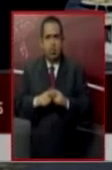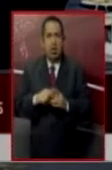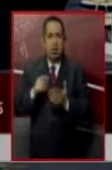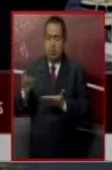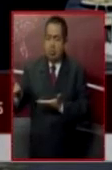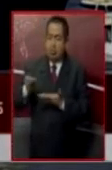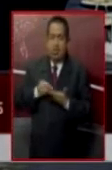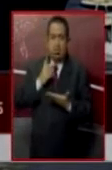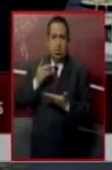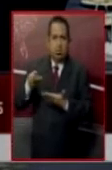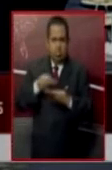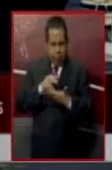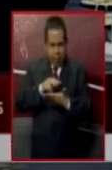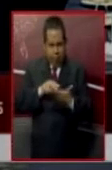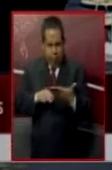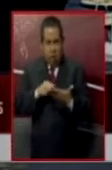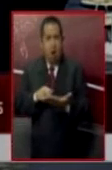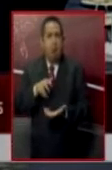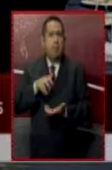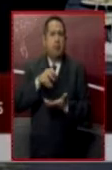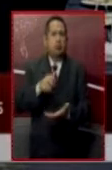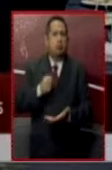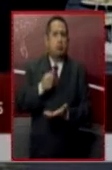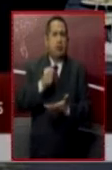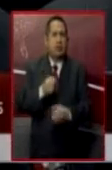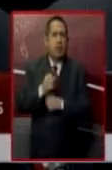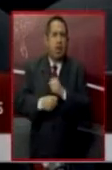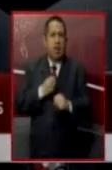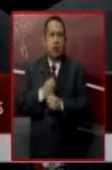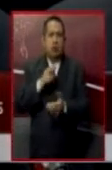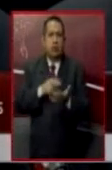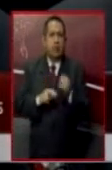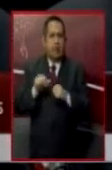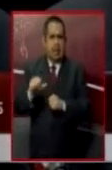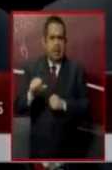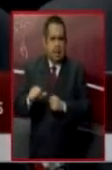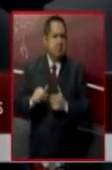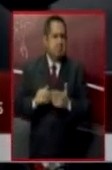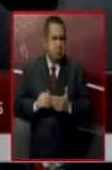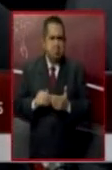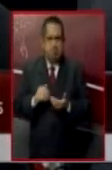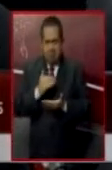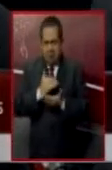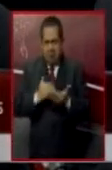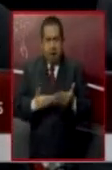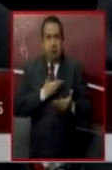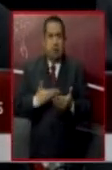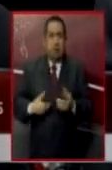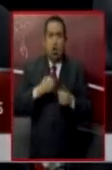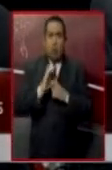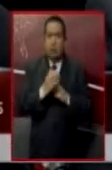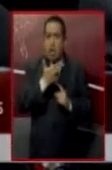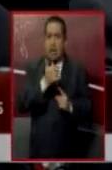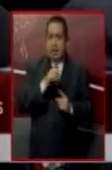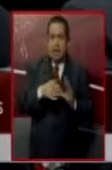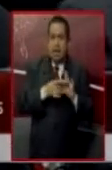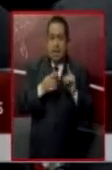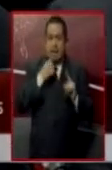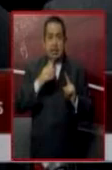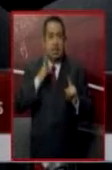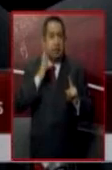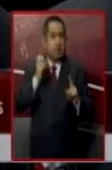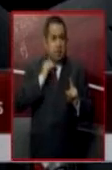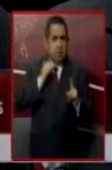que integran el presupuesto de ingresos para el ejercicio fiscal 2016. El presidente de la Comisión de Hacienda detalló que la Cámara